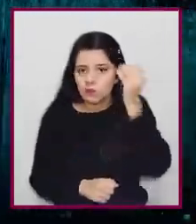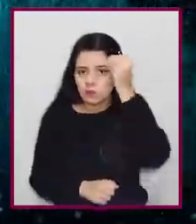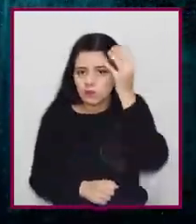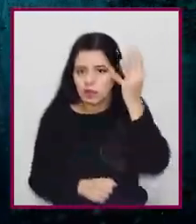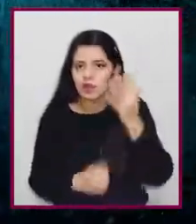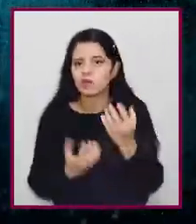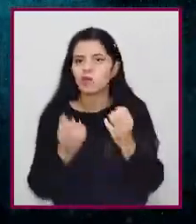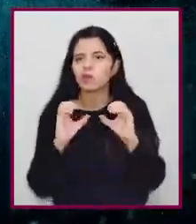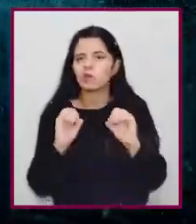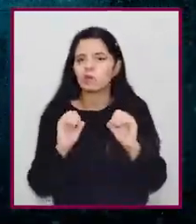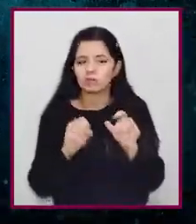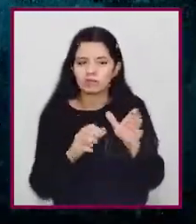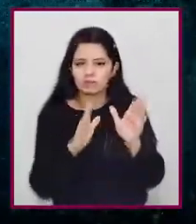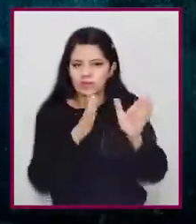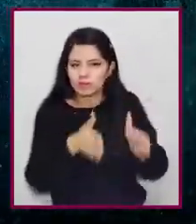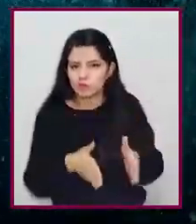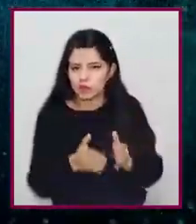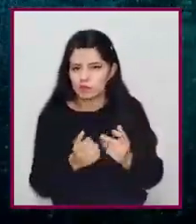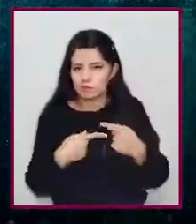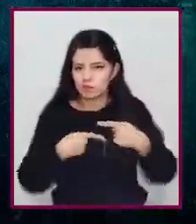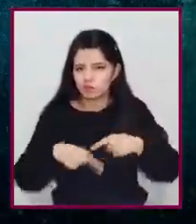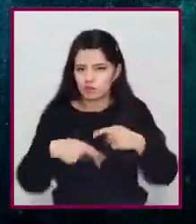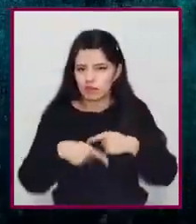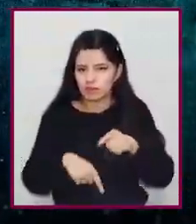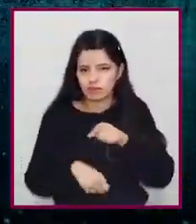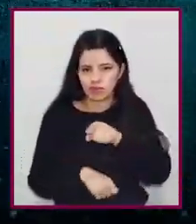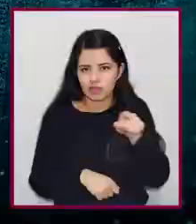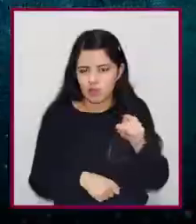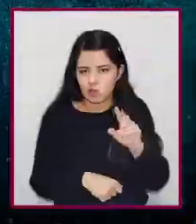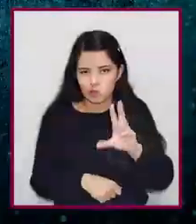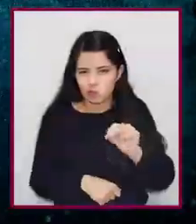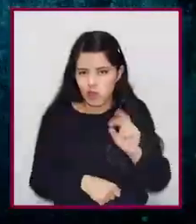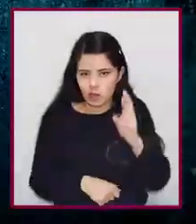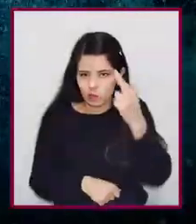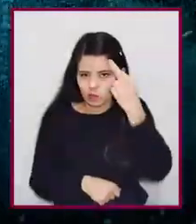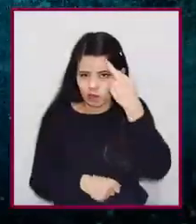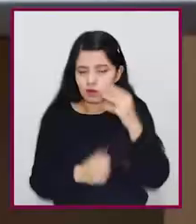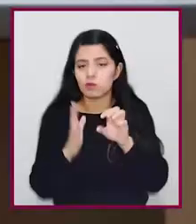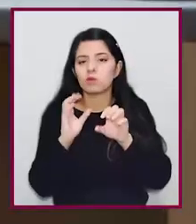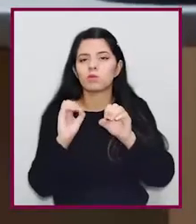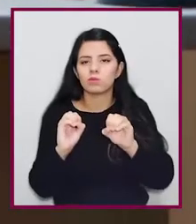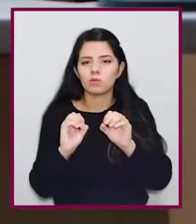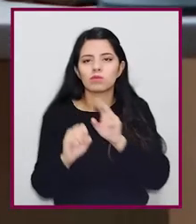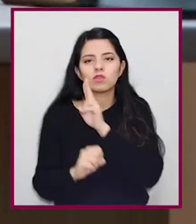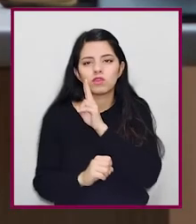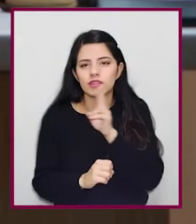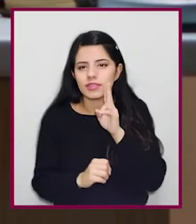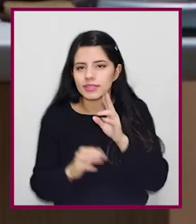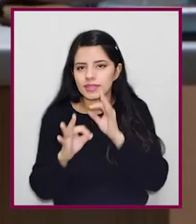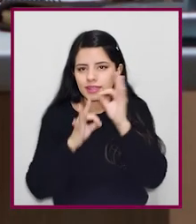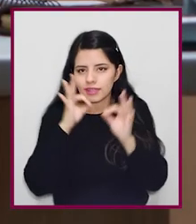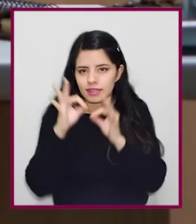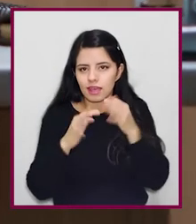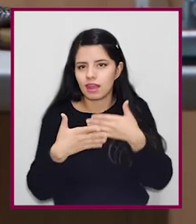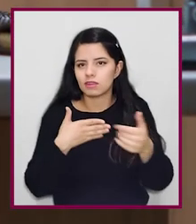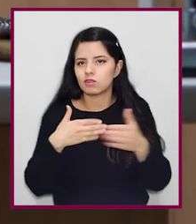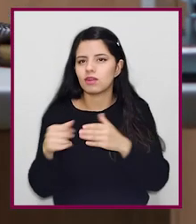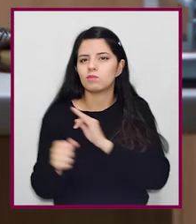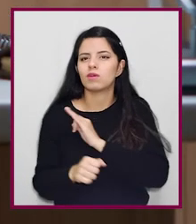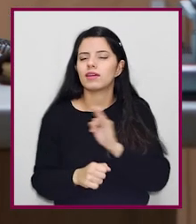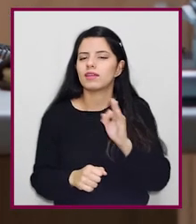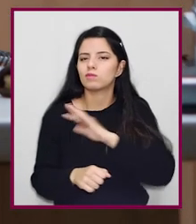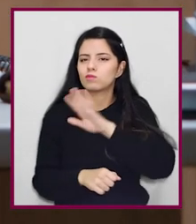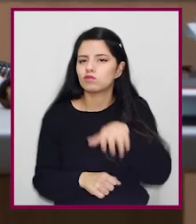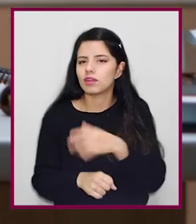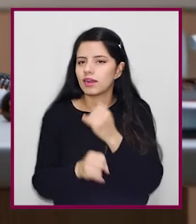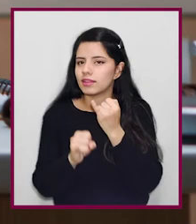el dato de algún personaje e incluso sobre eventos que están sucediendo en ese momento como noticias, etcétera. Entonces esto nos da una sensación de